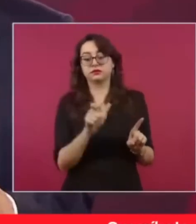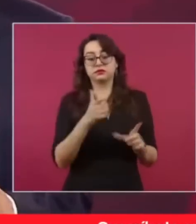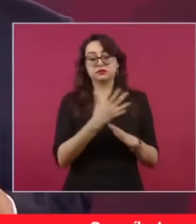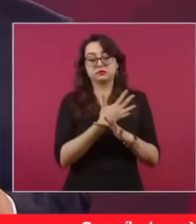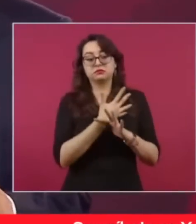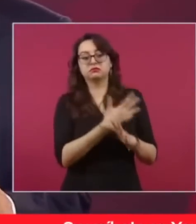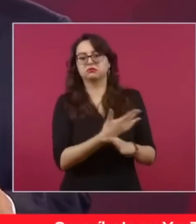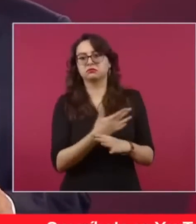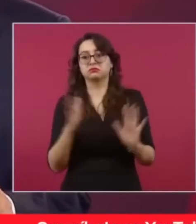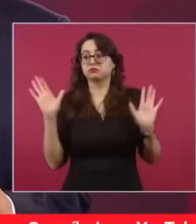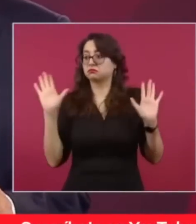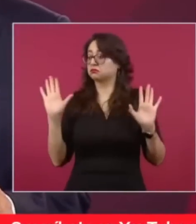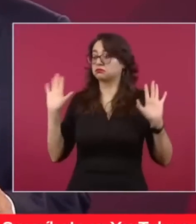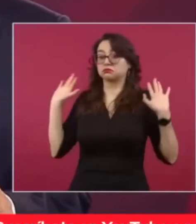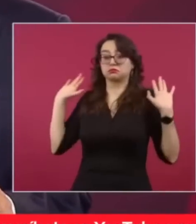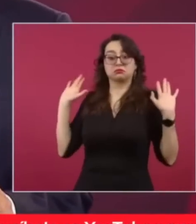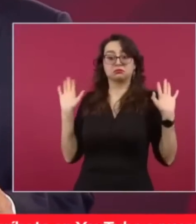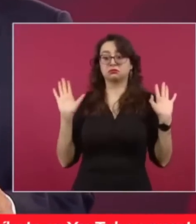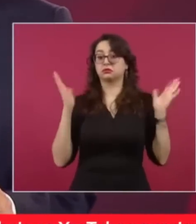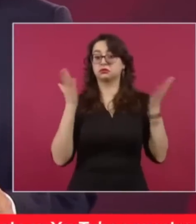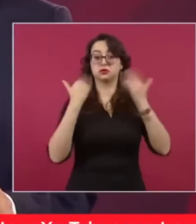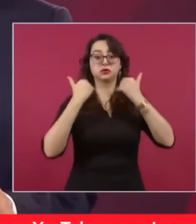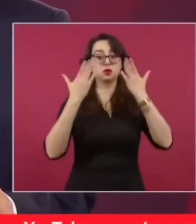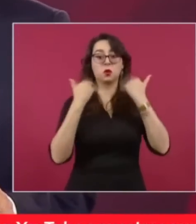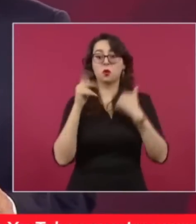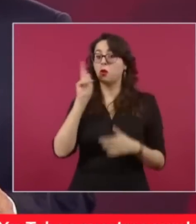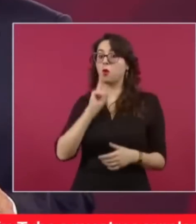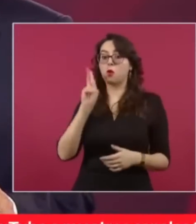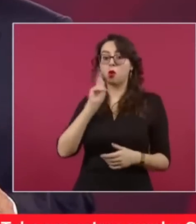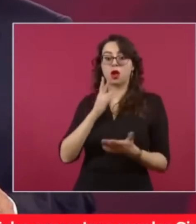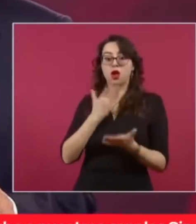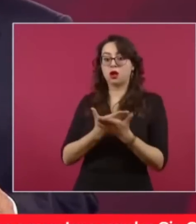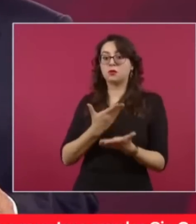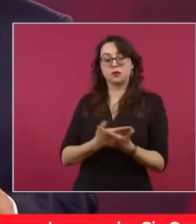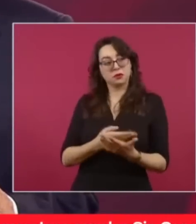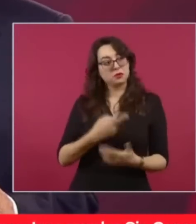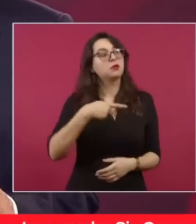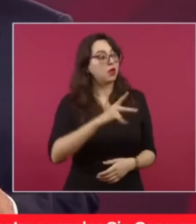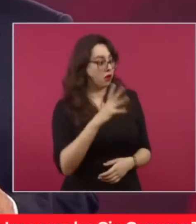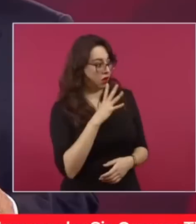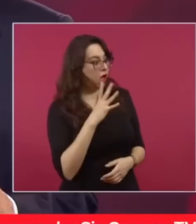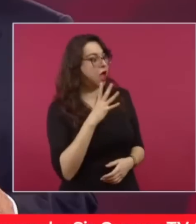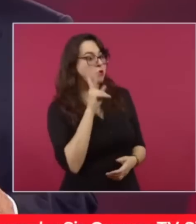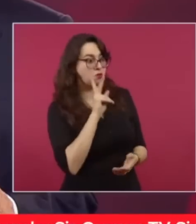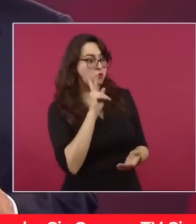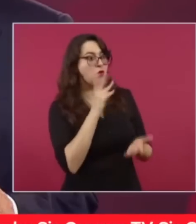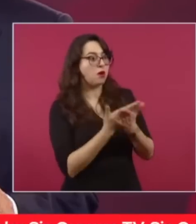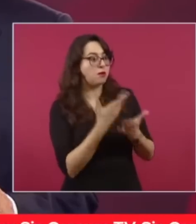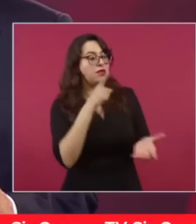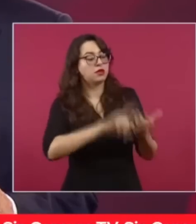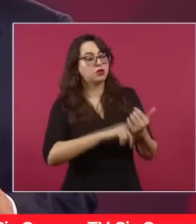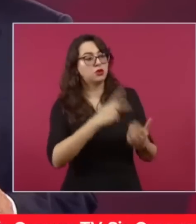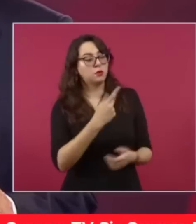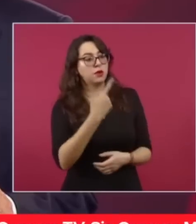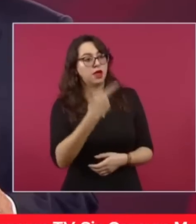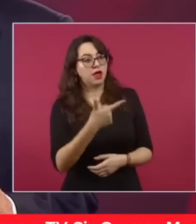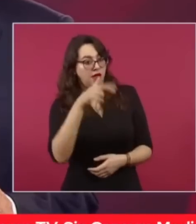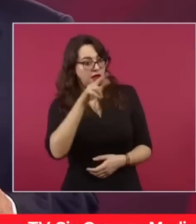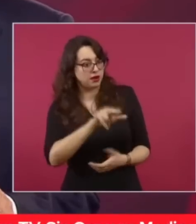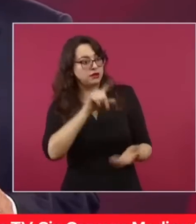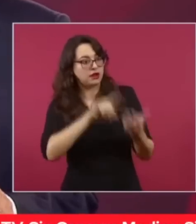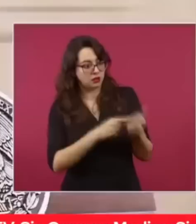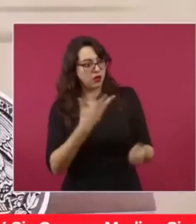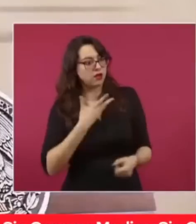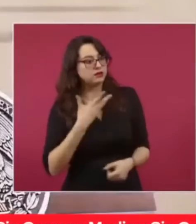y los utilizaba con un programa que se llamaba La Verdad Sea Dicha, porque aparte, bueno, pues eran contundentes los nombres que